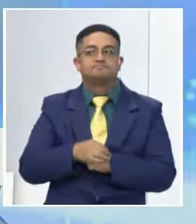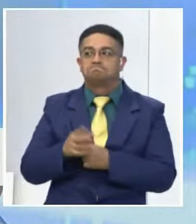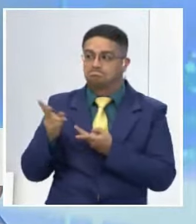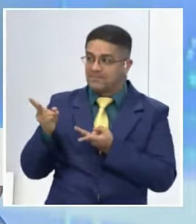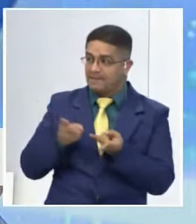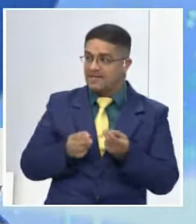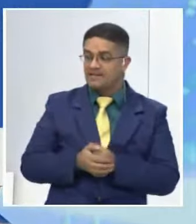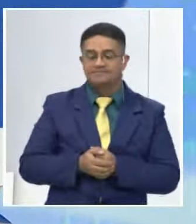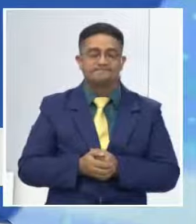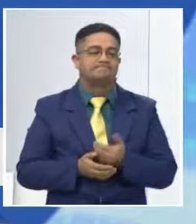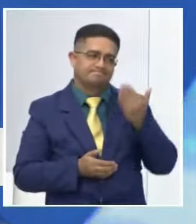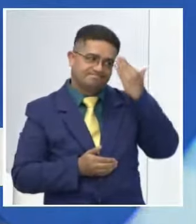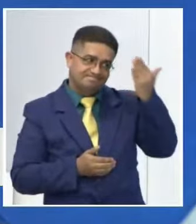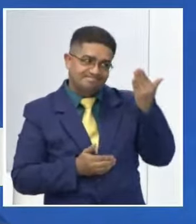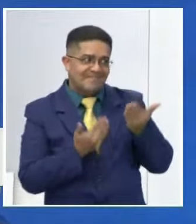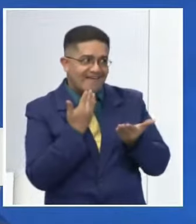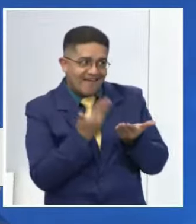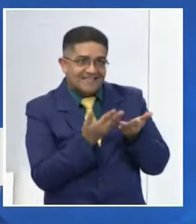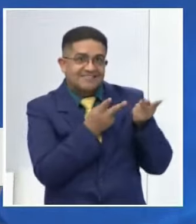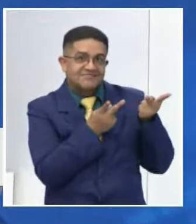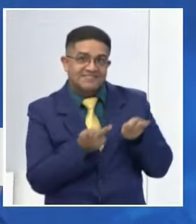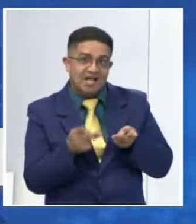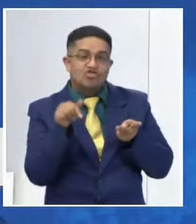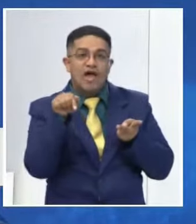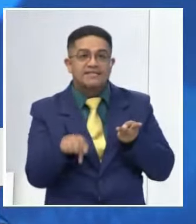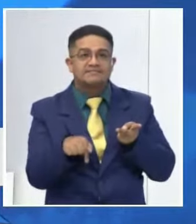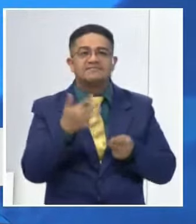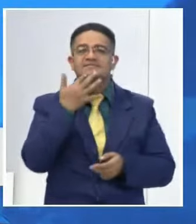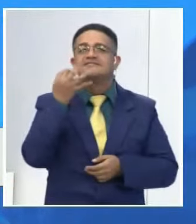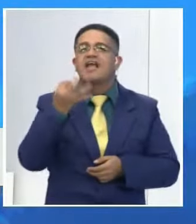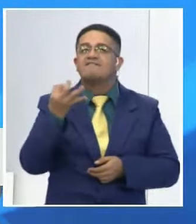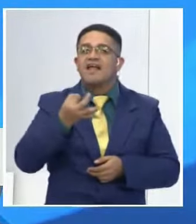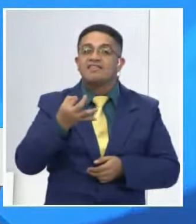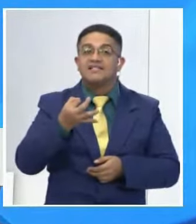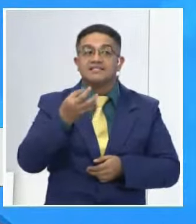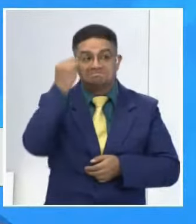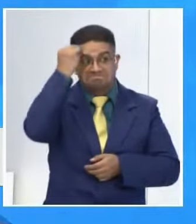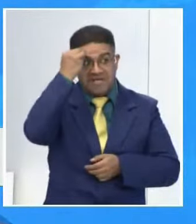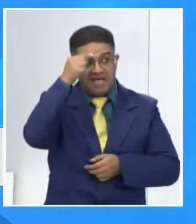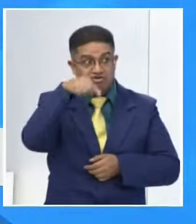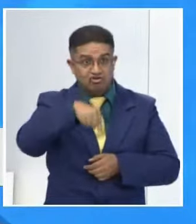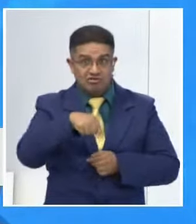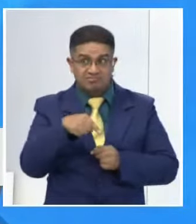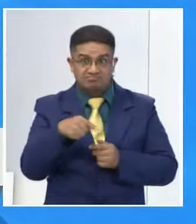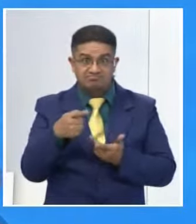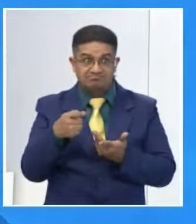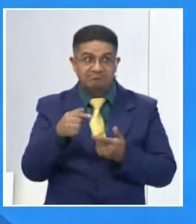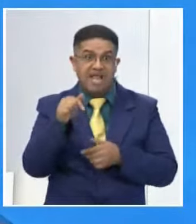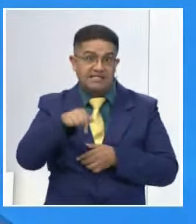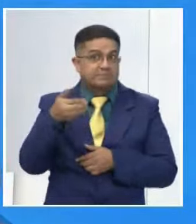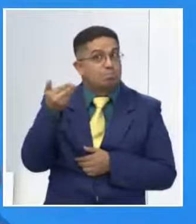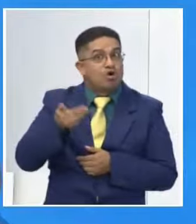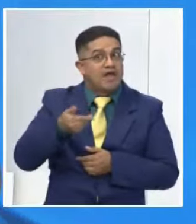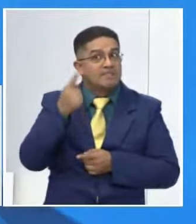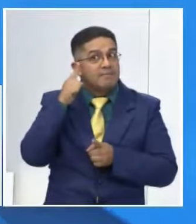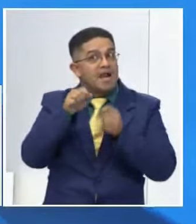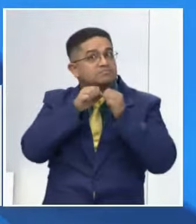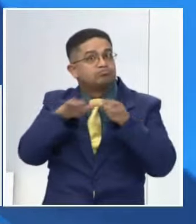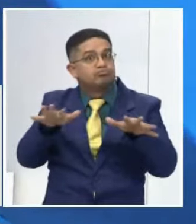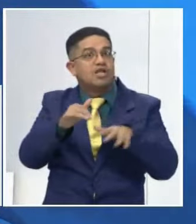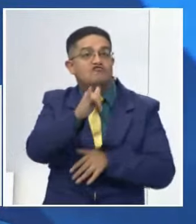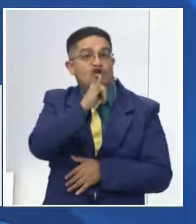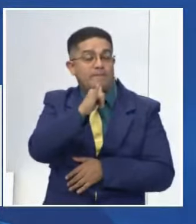Hola, José, ¿cómo estás? Muchísimas gracias por la invitación al programa. De verdad que me parece que estos espacios son muy importantes para poder transmitir, ¿verdad?,